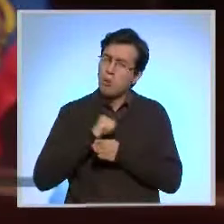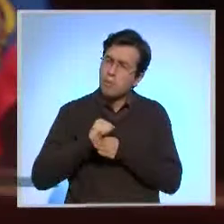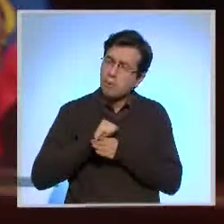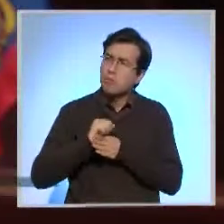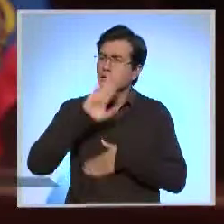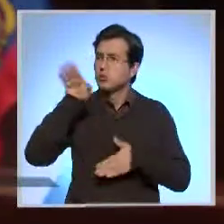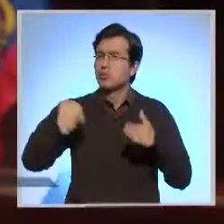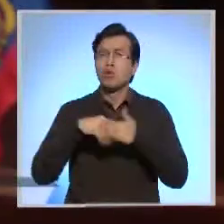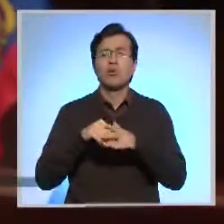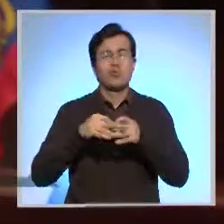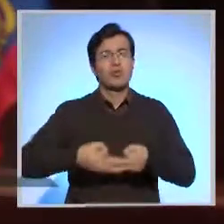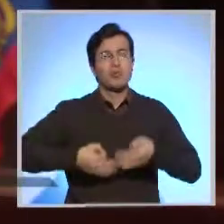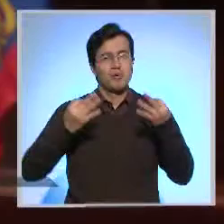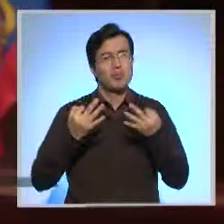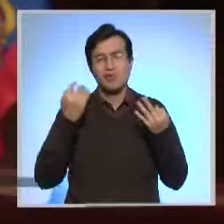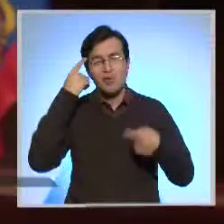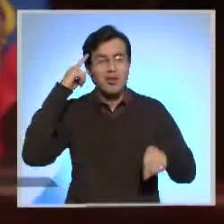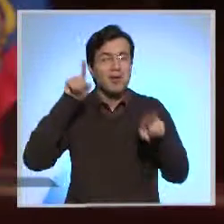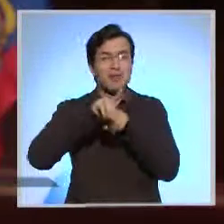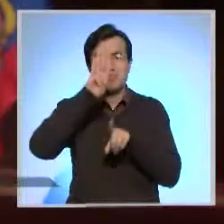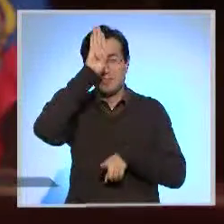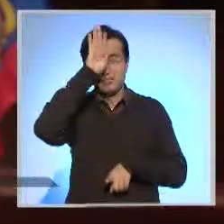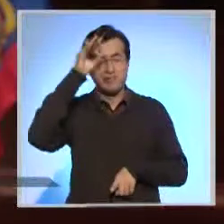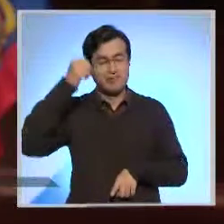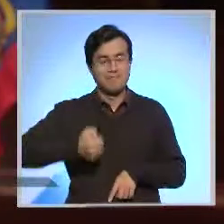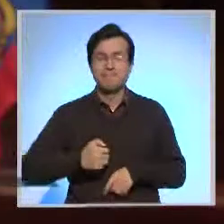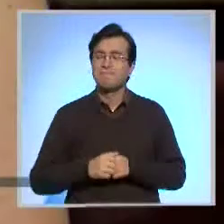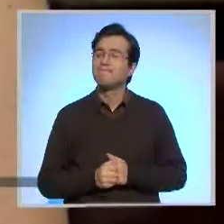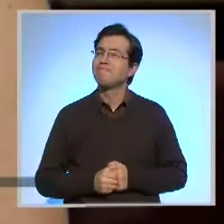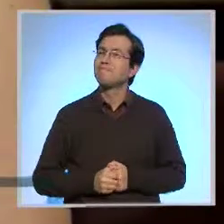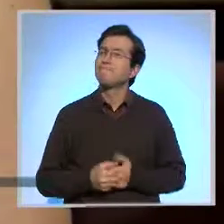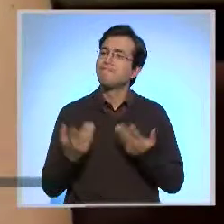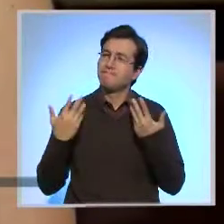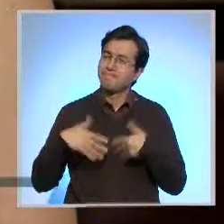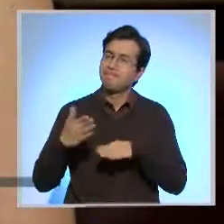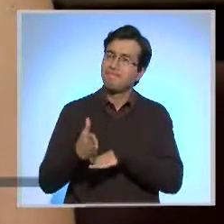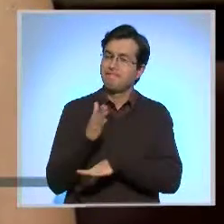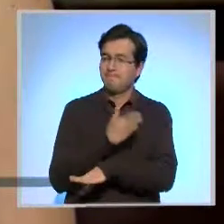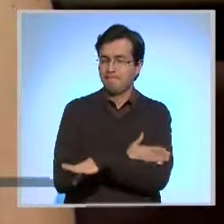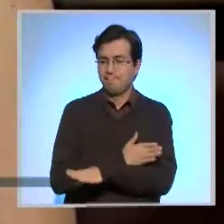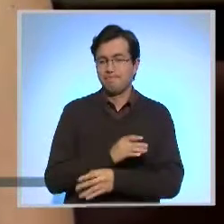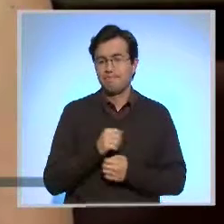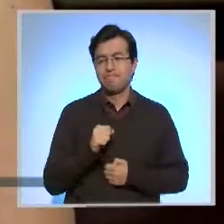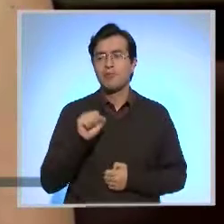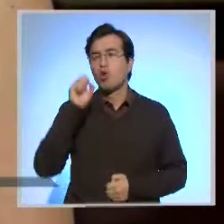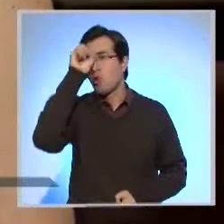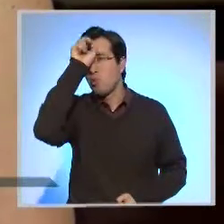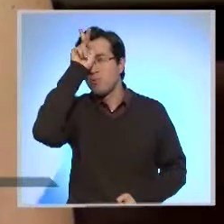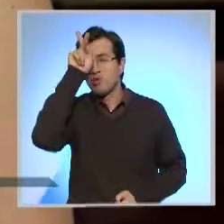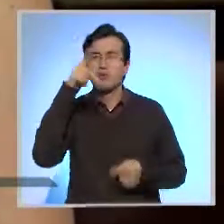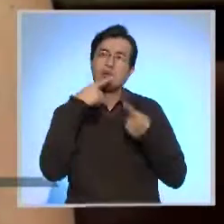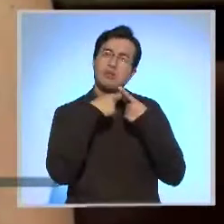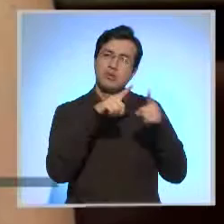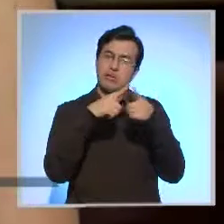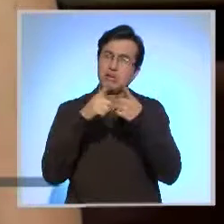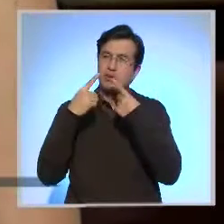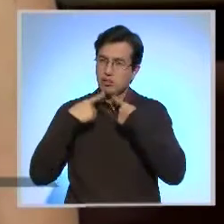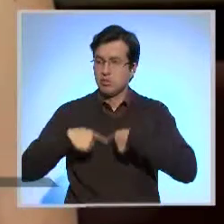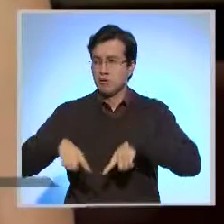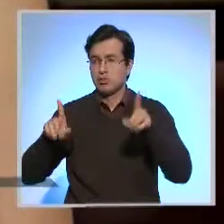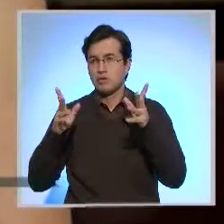mensaje del pontífice ahora bien desarrollado ya este encuentro escuchadas las diversas posturas que fueron allí expresadas